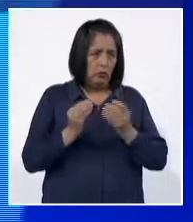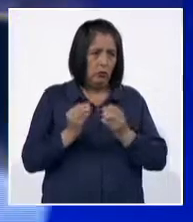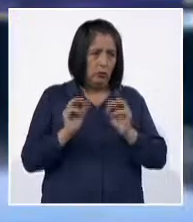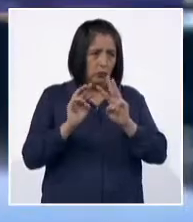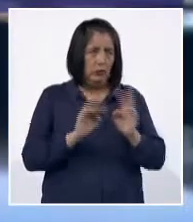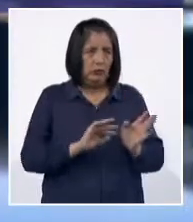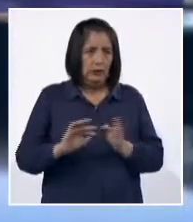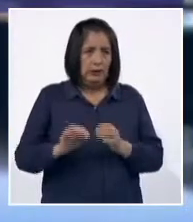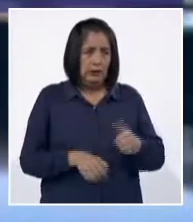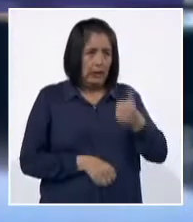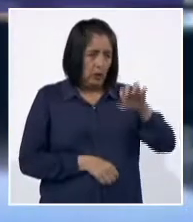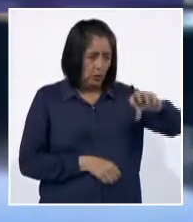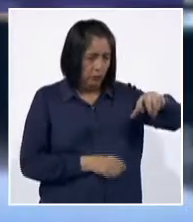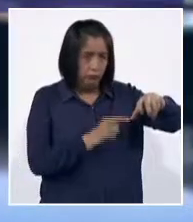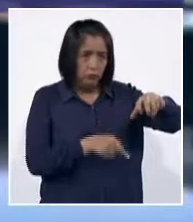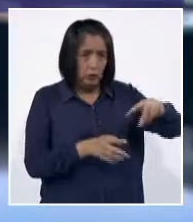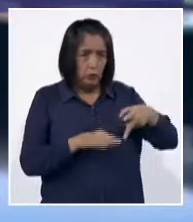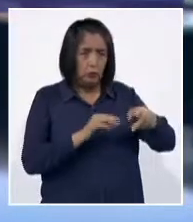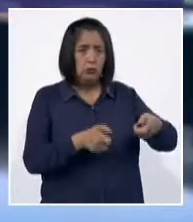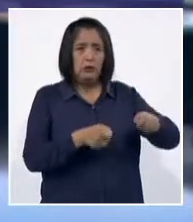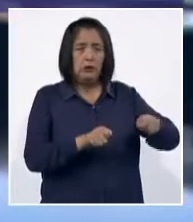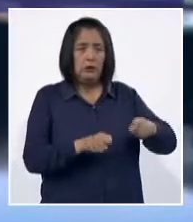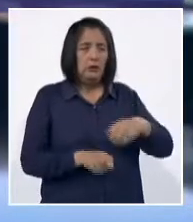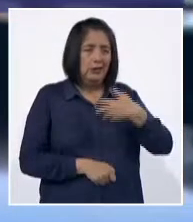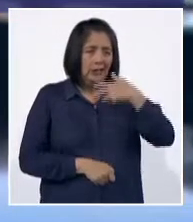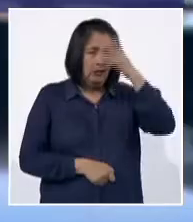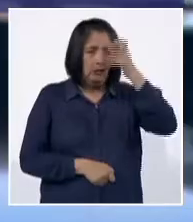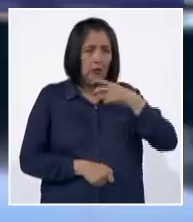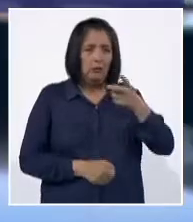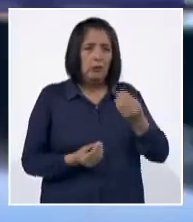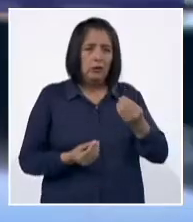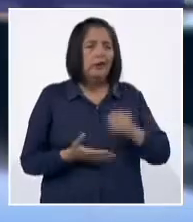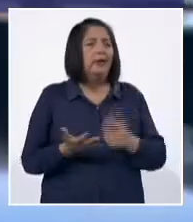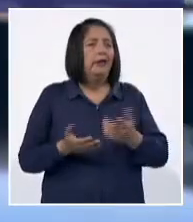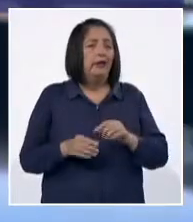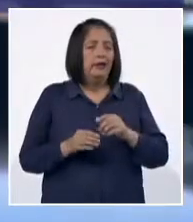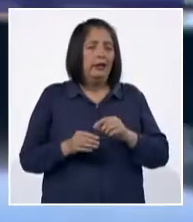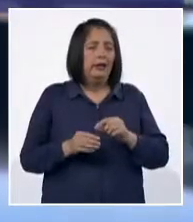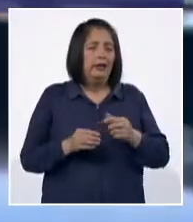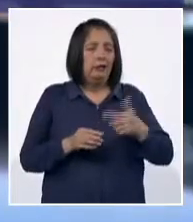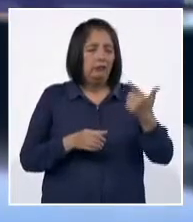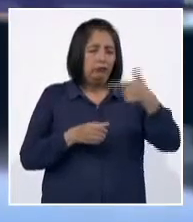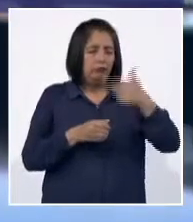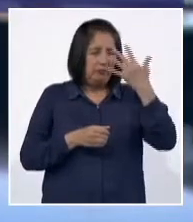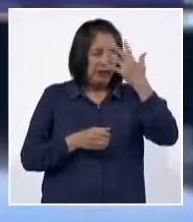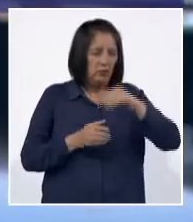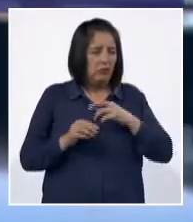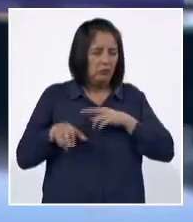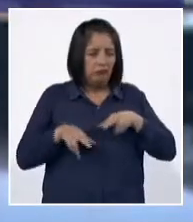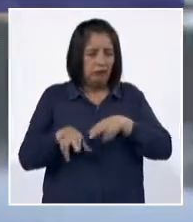El servicio de agua potable ha quedado suspendido en Huánuco a causa de un derrame de petróleo en el río que abastece a la ciudad. Vamos a ver todos los